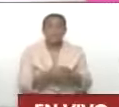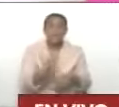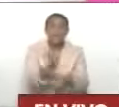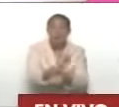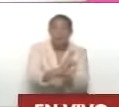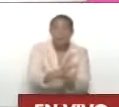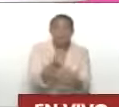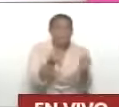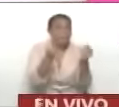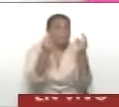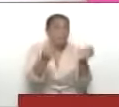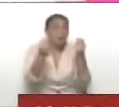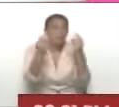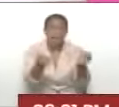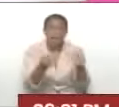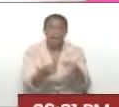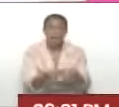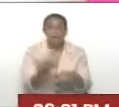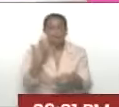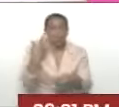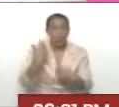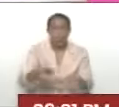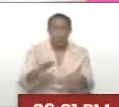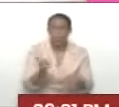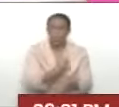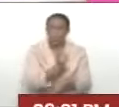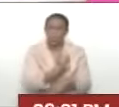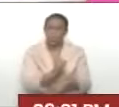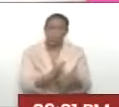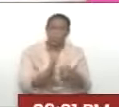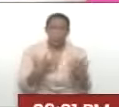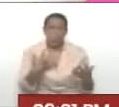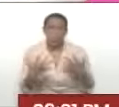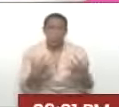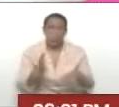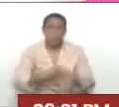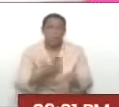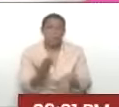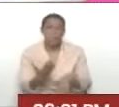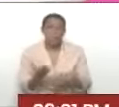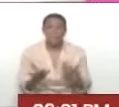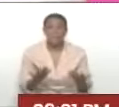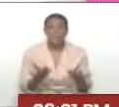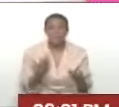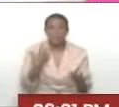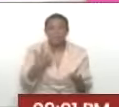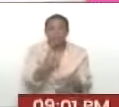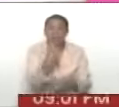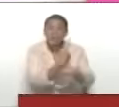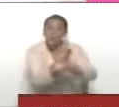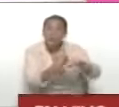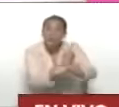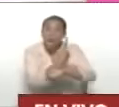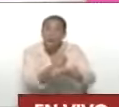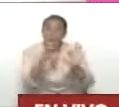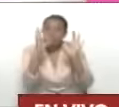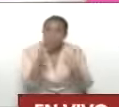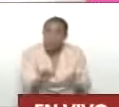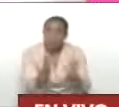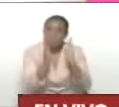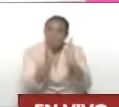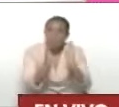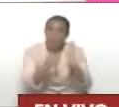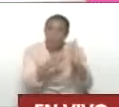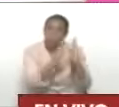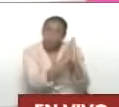Bastante trabajo, ¿verdad? No tanto. ¿No? No tanto, no. ¿Por qué? Porque yo le pongo una hora estipulada para yo